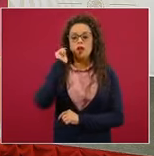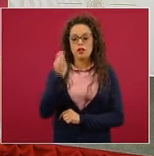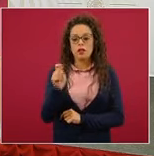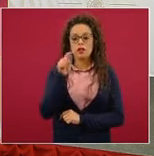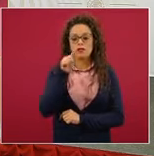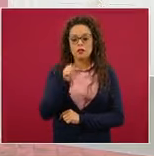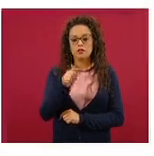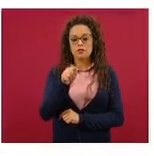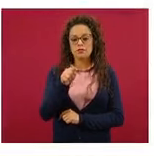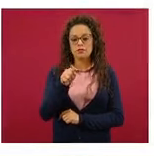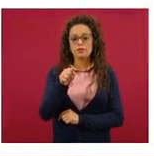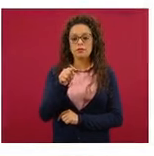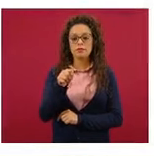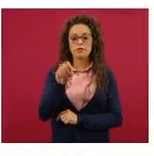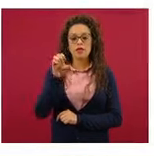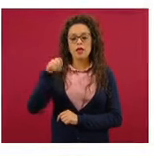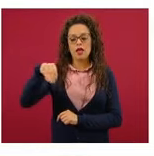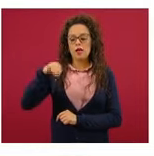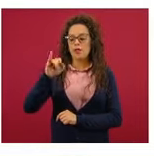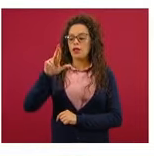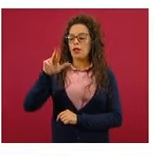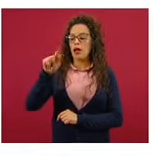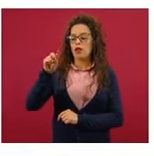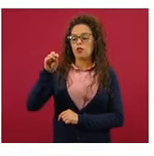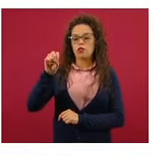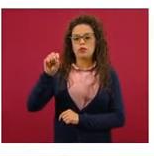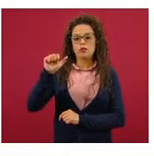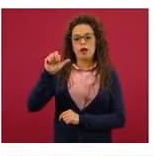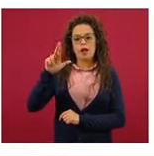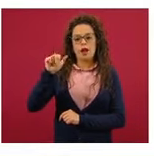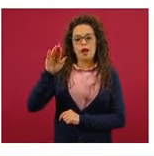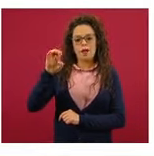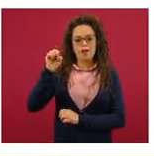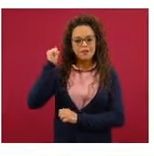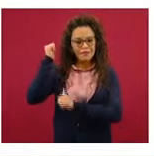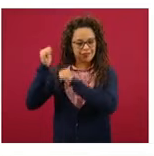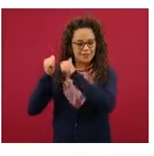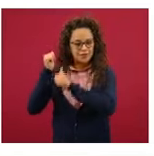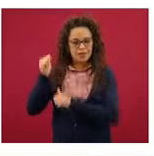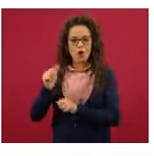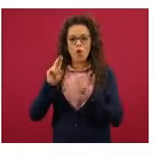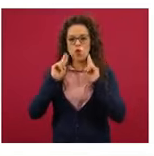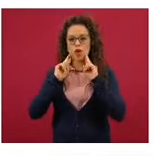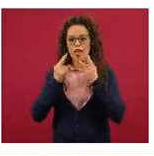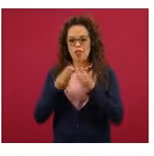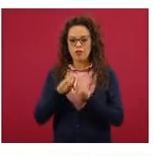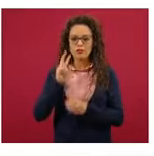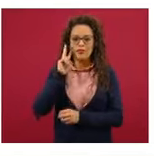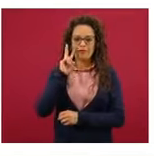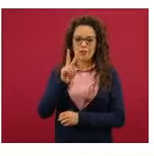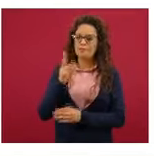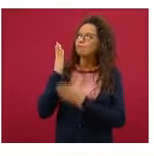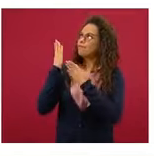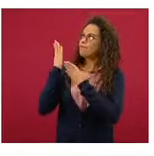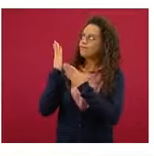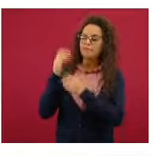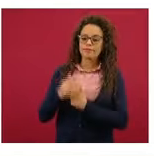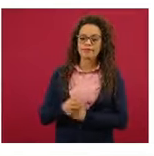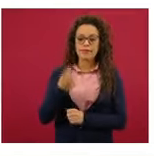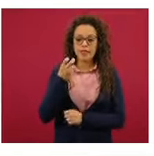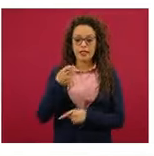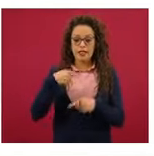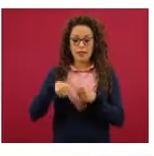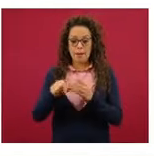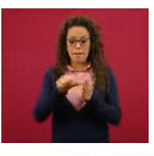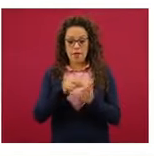igual, una primera curva que en su momento parecía que tenía control ahí para inicios de agosto. Sin embargo, ya